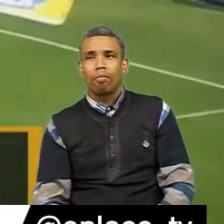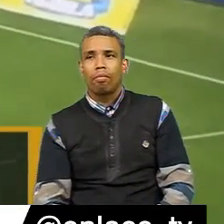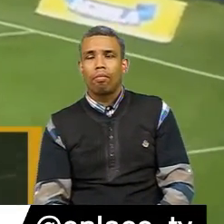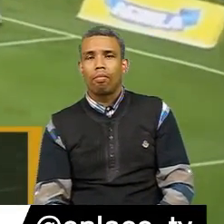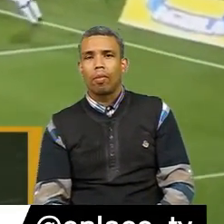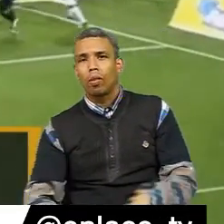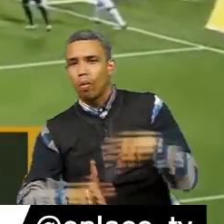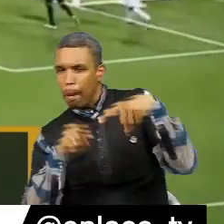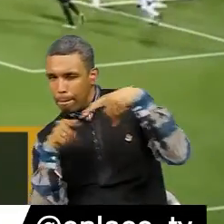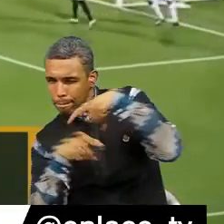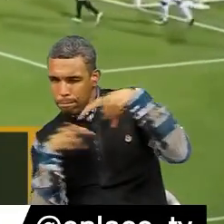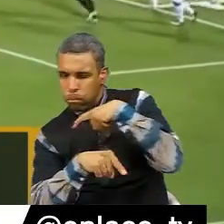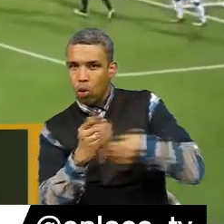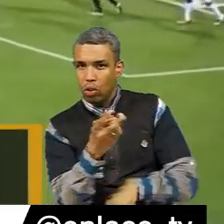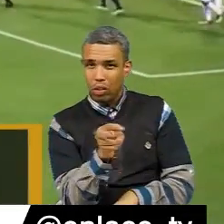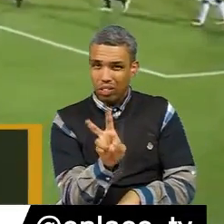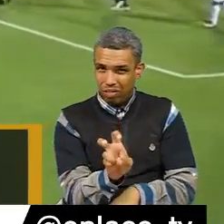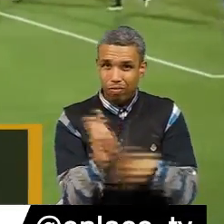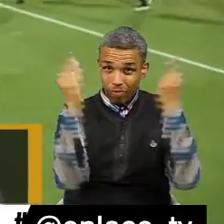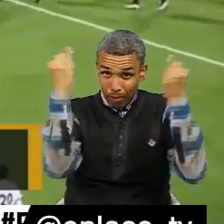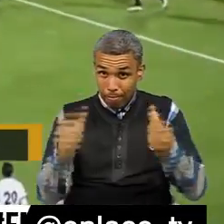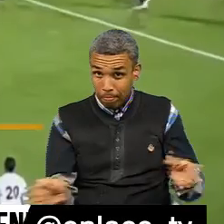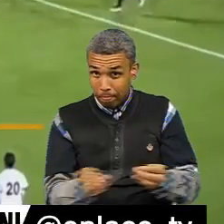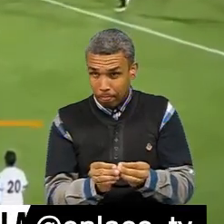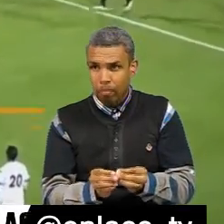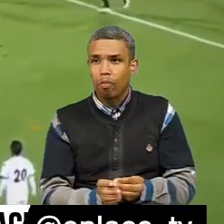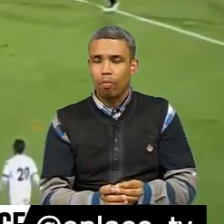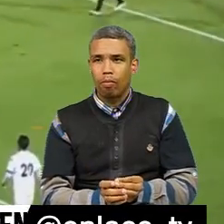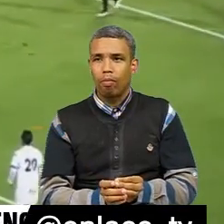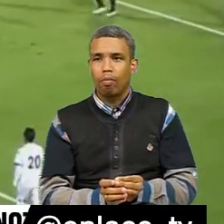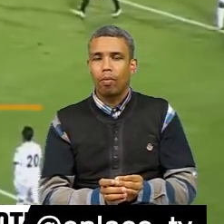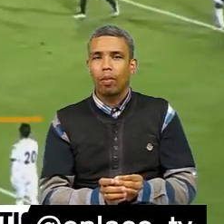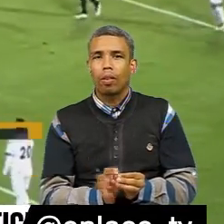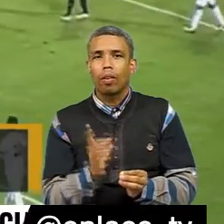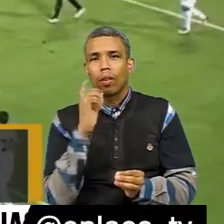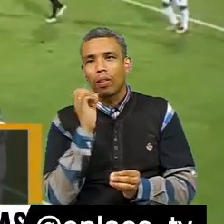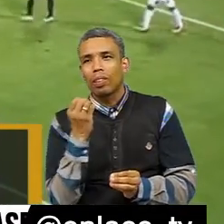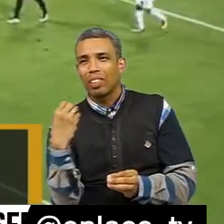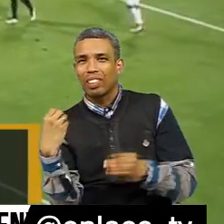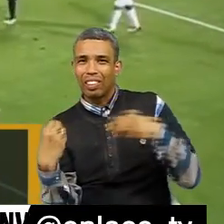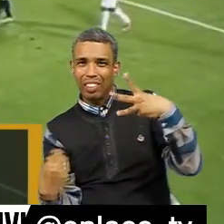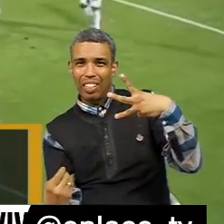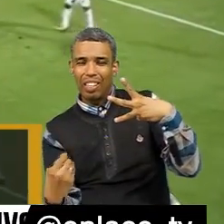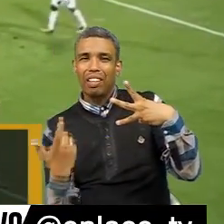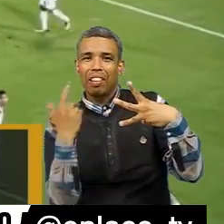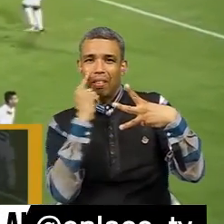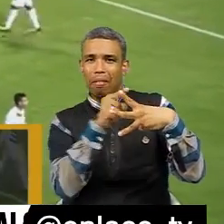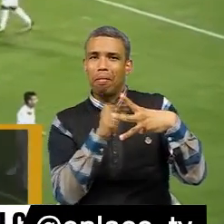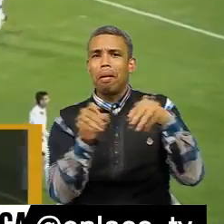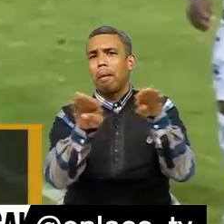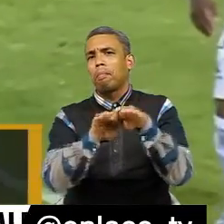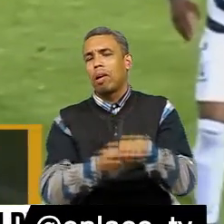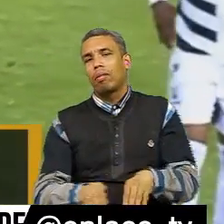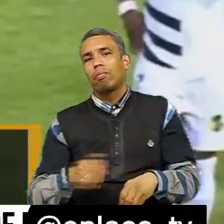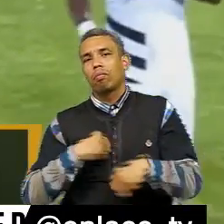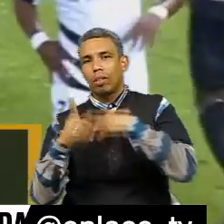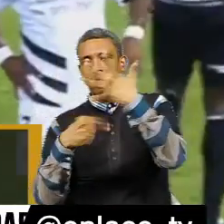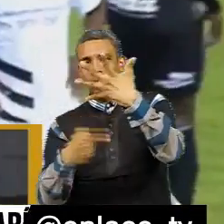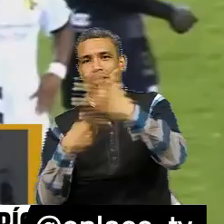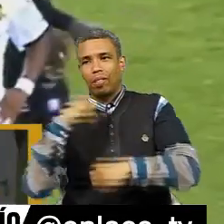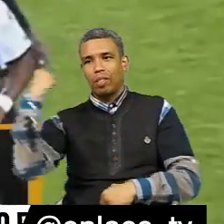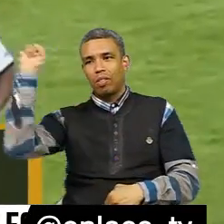se marcaron en la segunda fecha de la Liga Águila 2. Se presentaron 3 empates, 6 triunfos para oncenos locales y una derrota